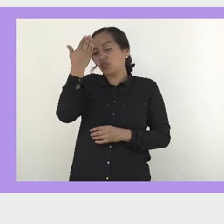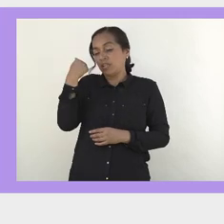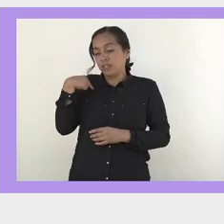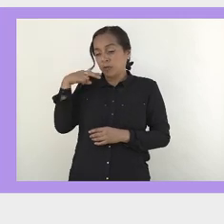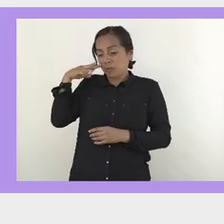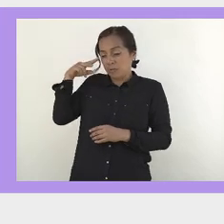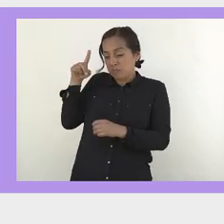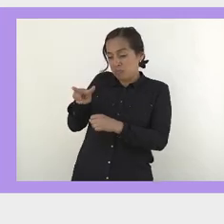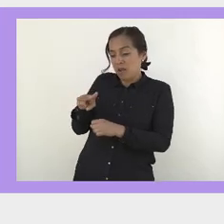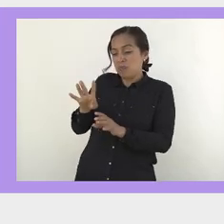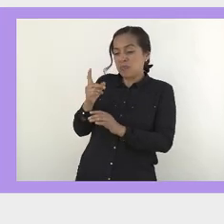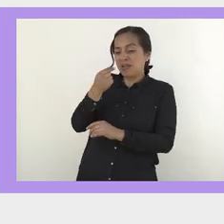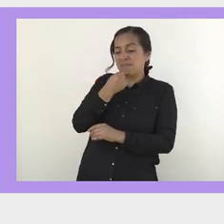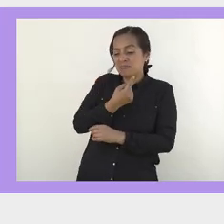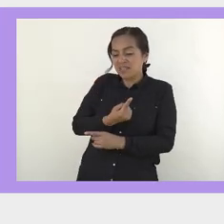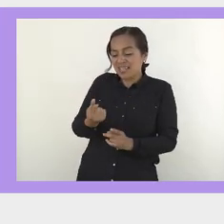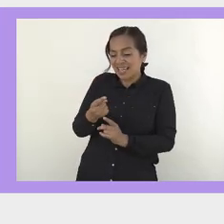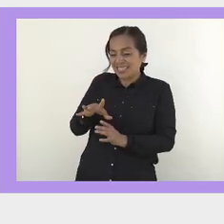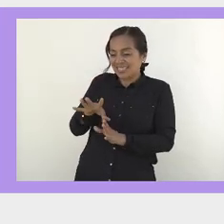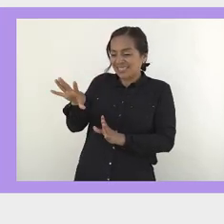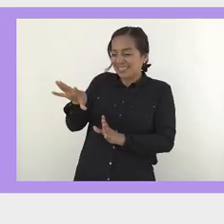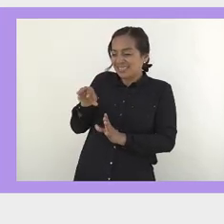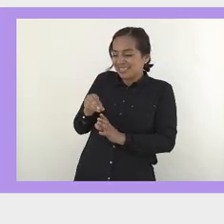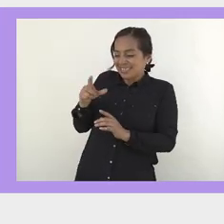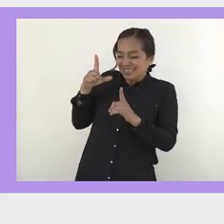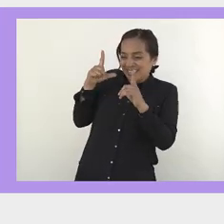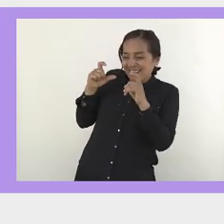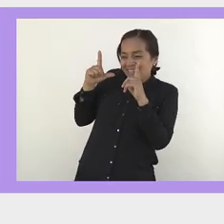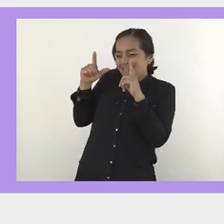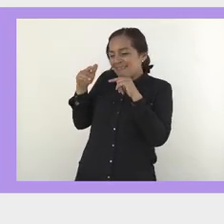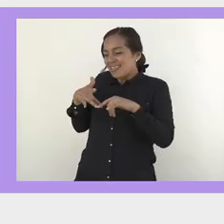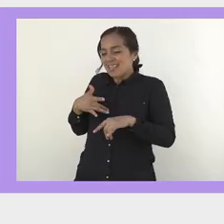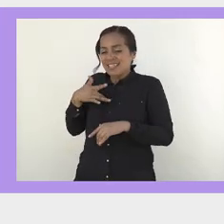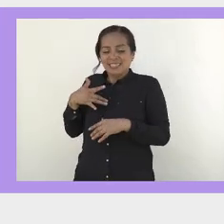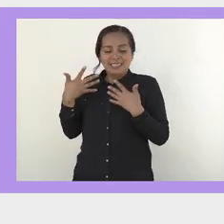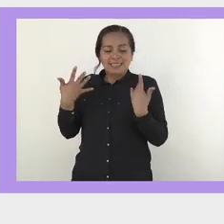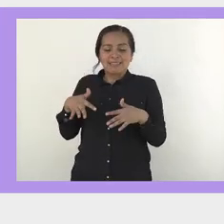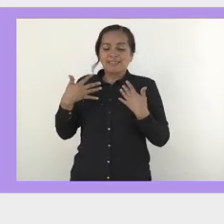veo a una niña me inspiro y quiero tomar más fotos